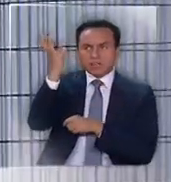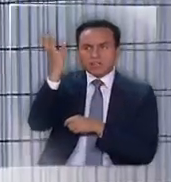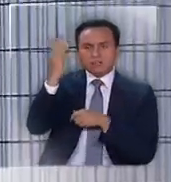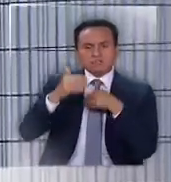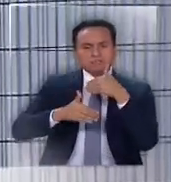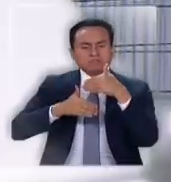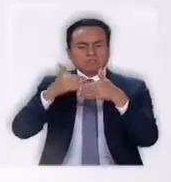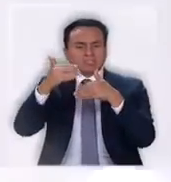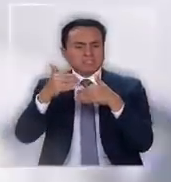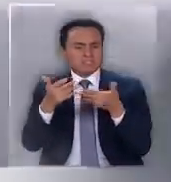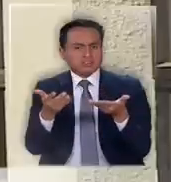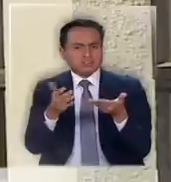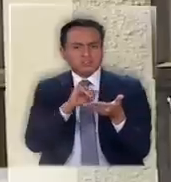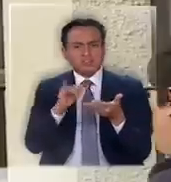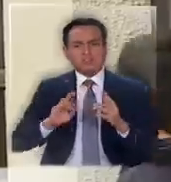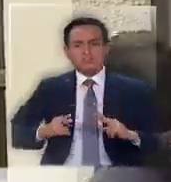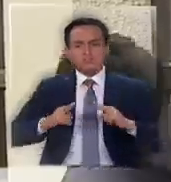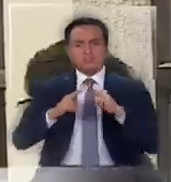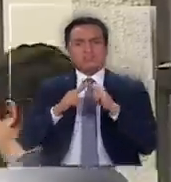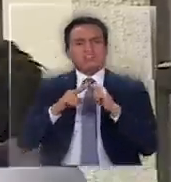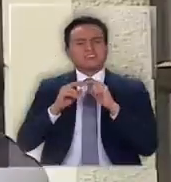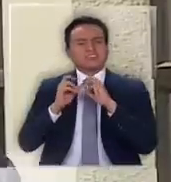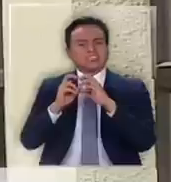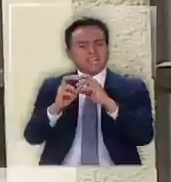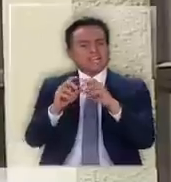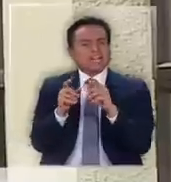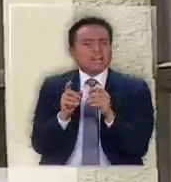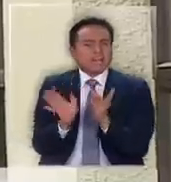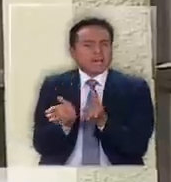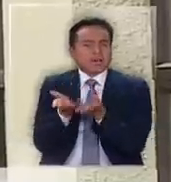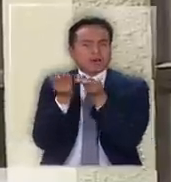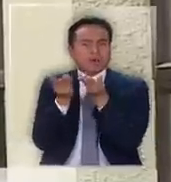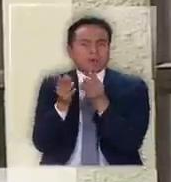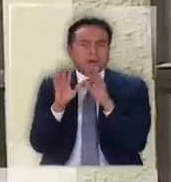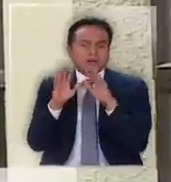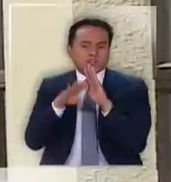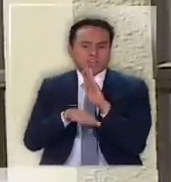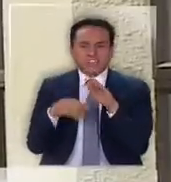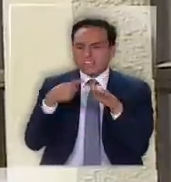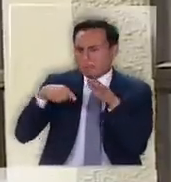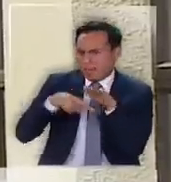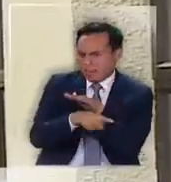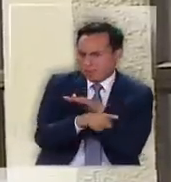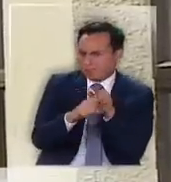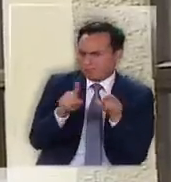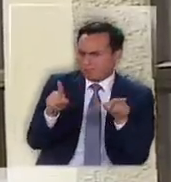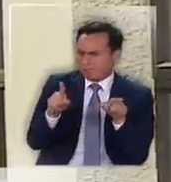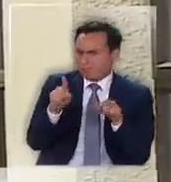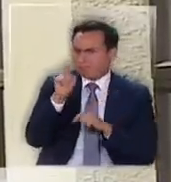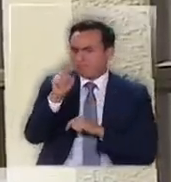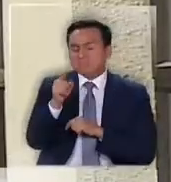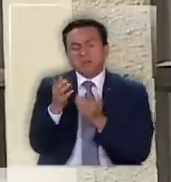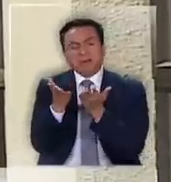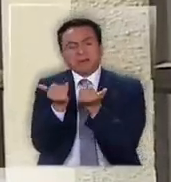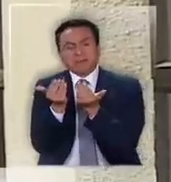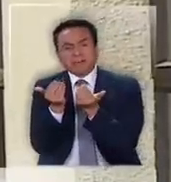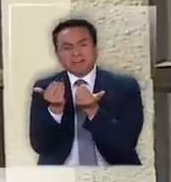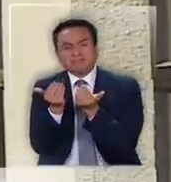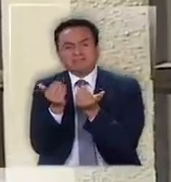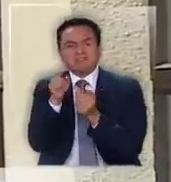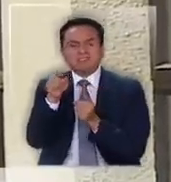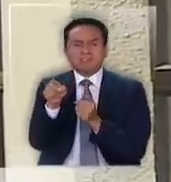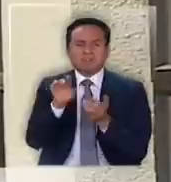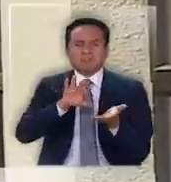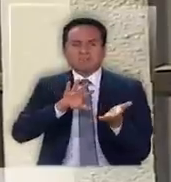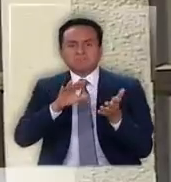ido creciendo y la construcción de tren ligero, si bien es mucho más acotada que un metro, requiere para periodos como eso